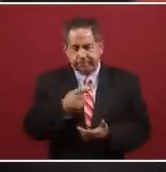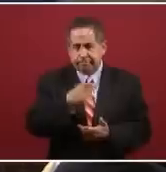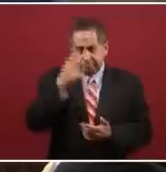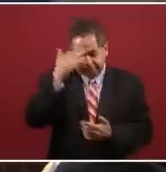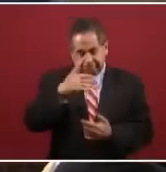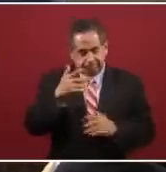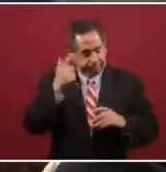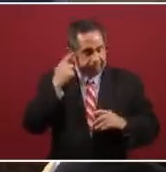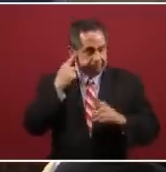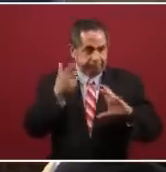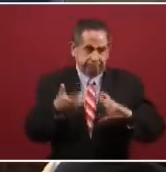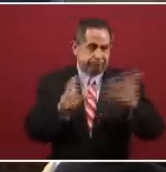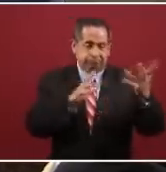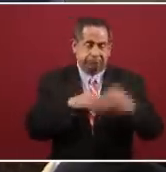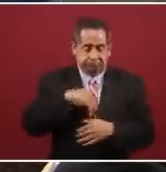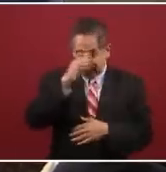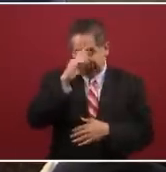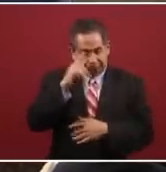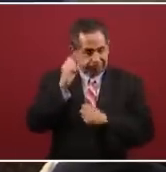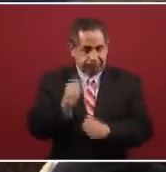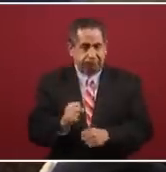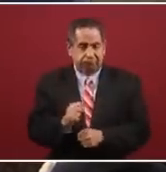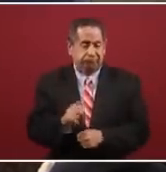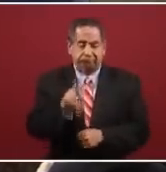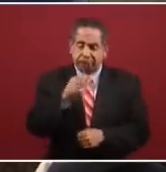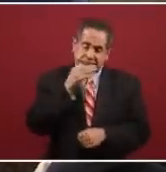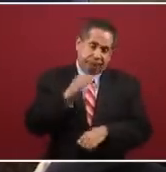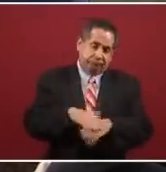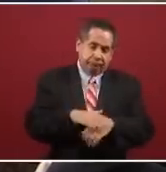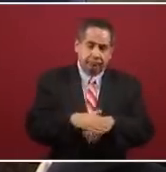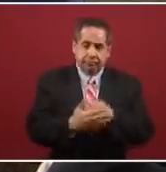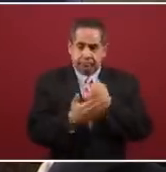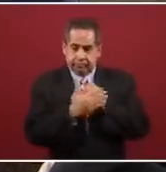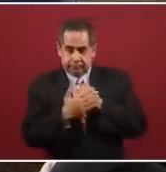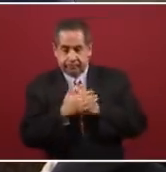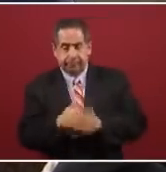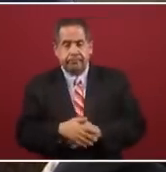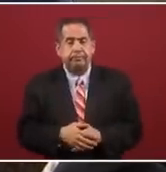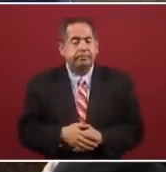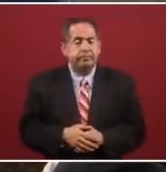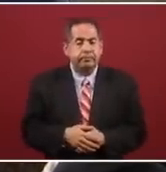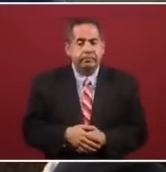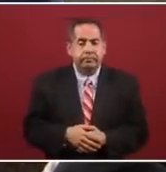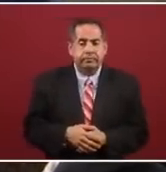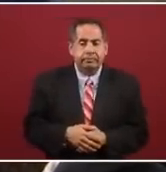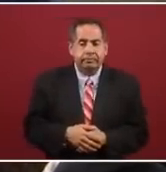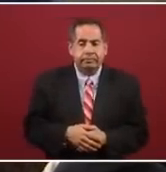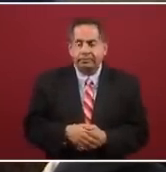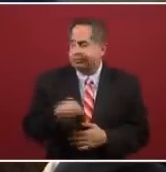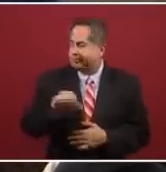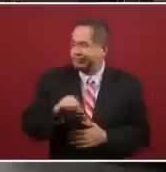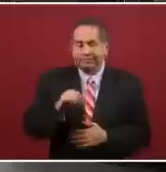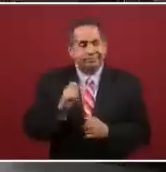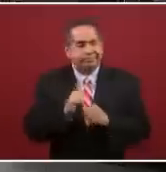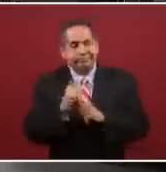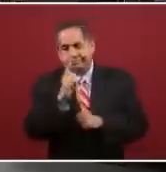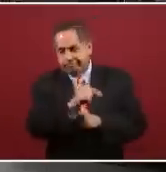desastre, es lo que a mí me dijeron que hoy, que temen, ¿no? Porque ya se